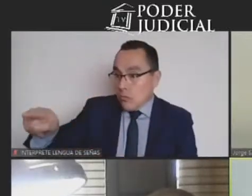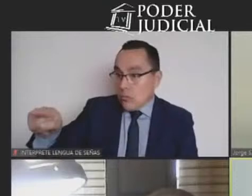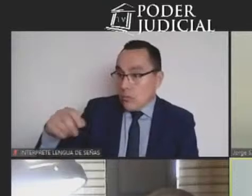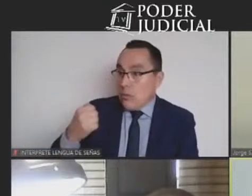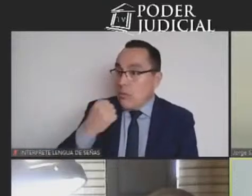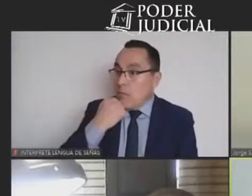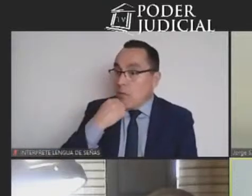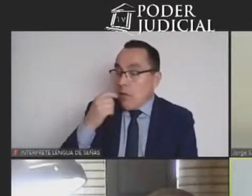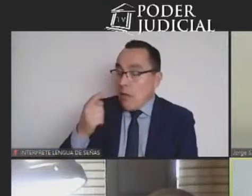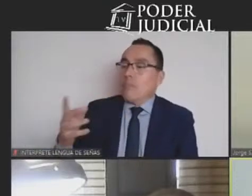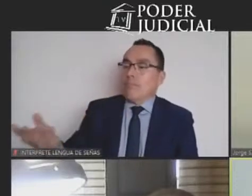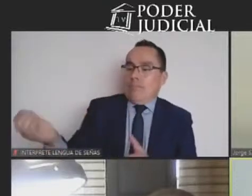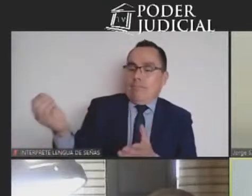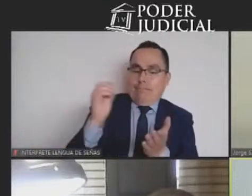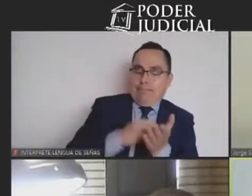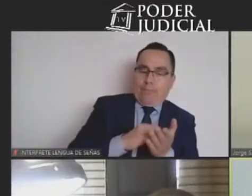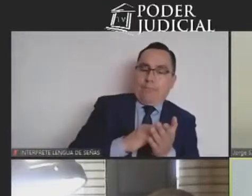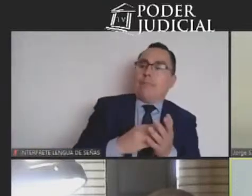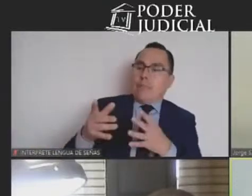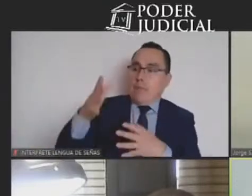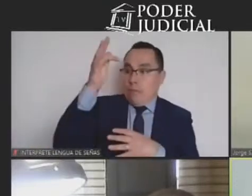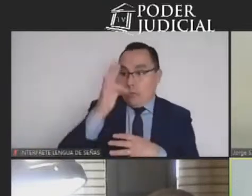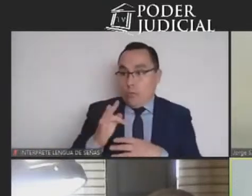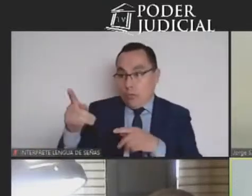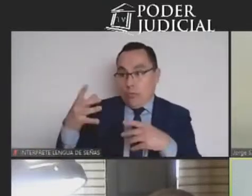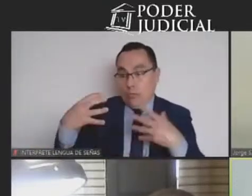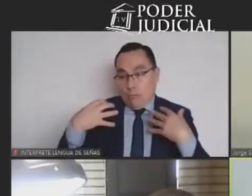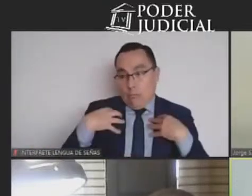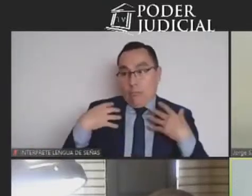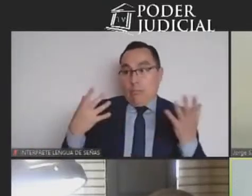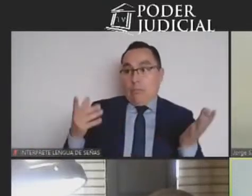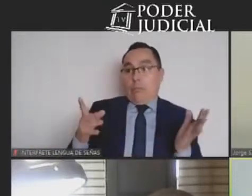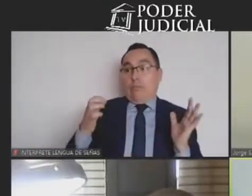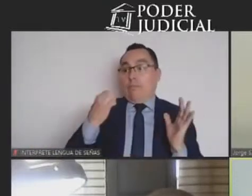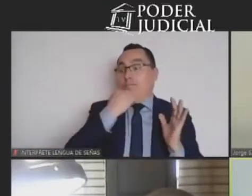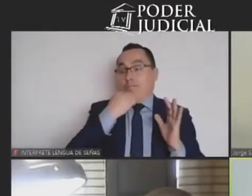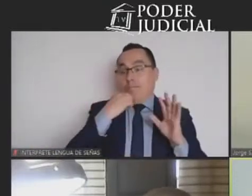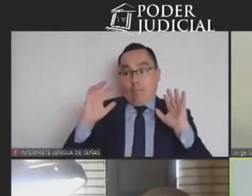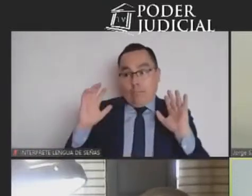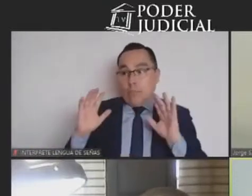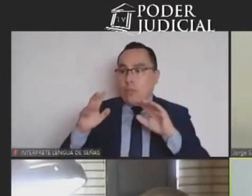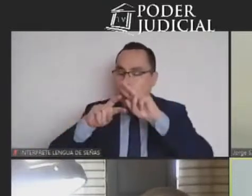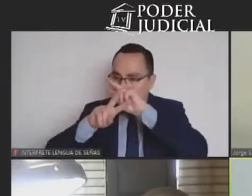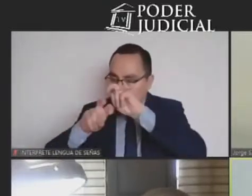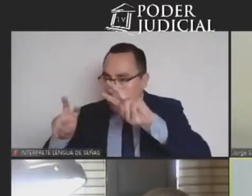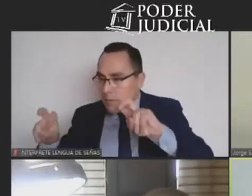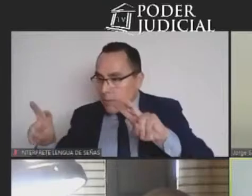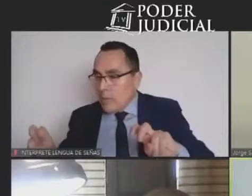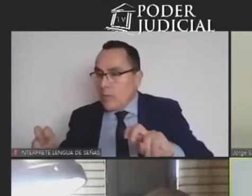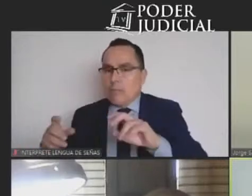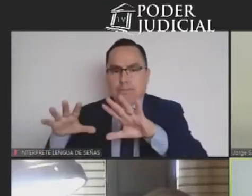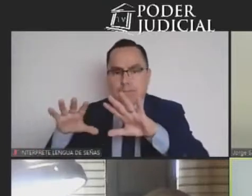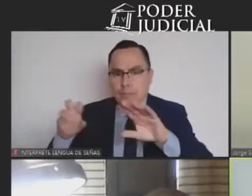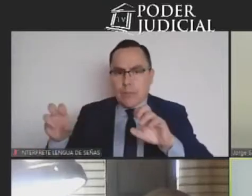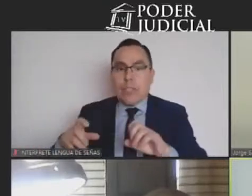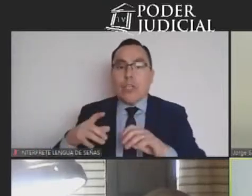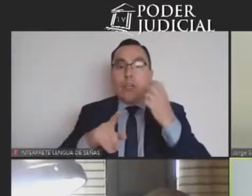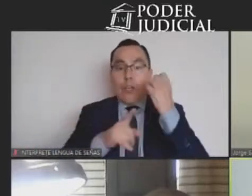importar responsabilidad funcionaria, que acuerde las investigaciones, que los fiscales